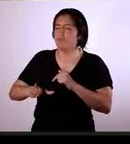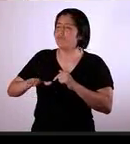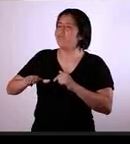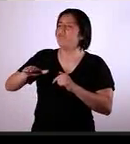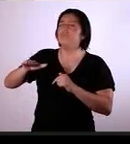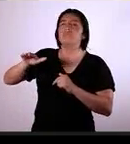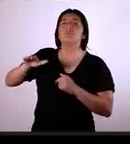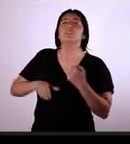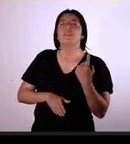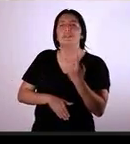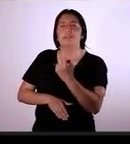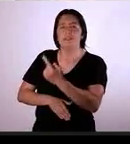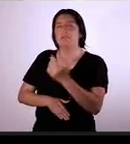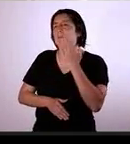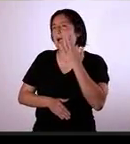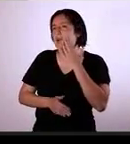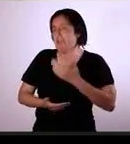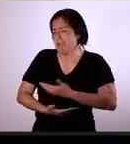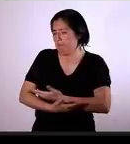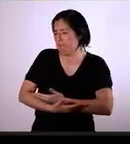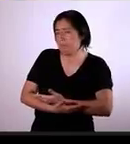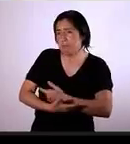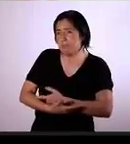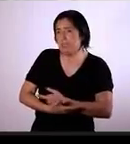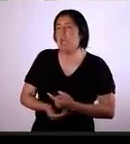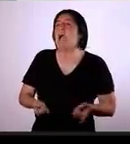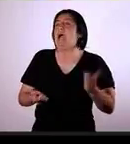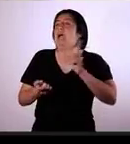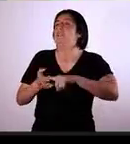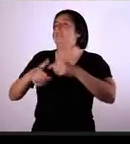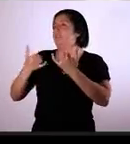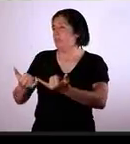en cada mamá, que son desde la estimulación temprana hasta el